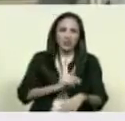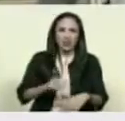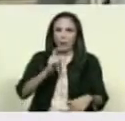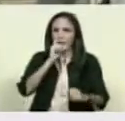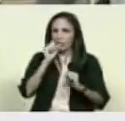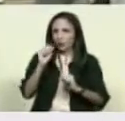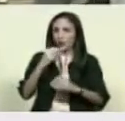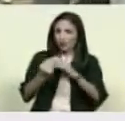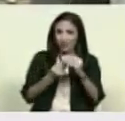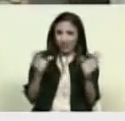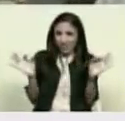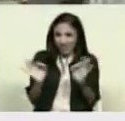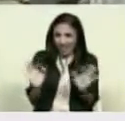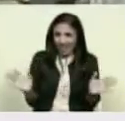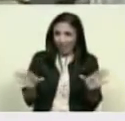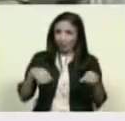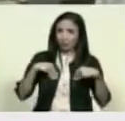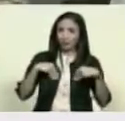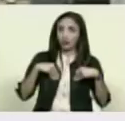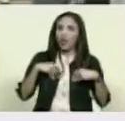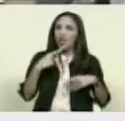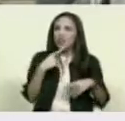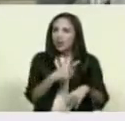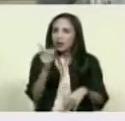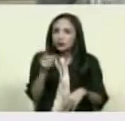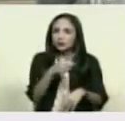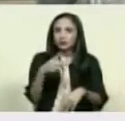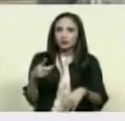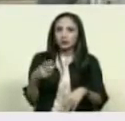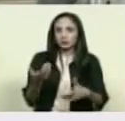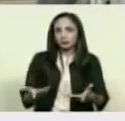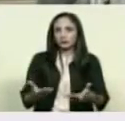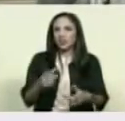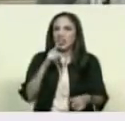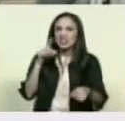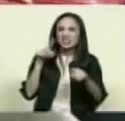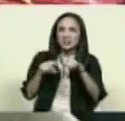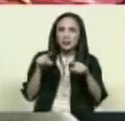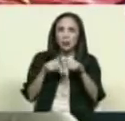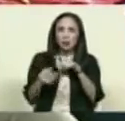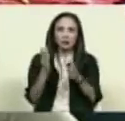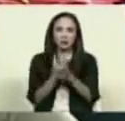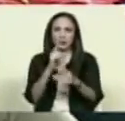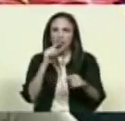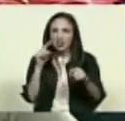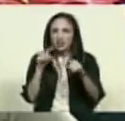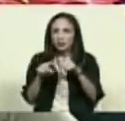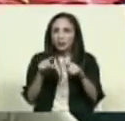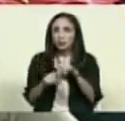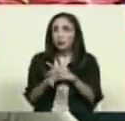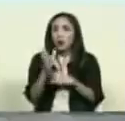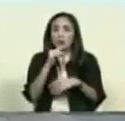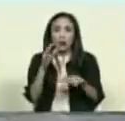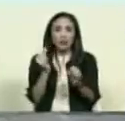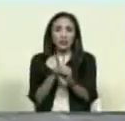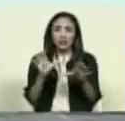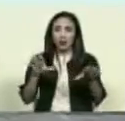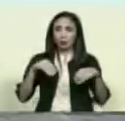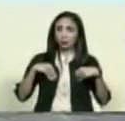no va a hacer nada. ¿No lo dijeron? Los chismosos. Los que no trabajan, los que no hacen